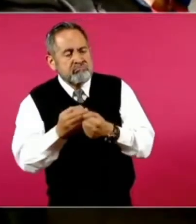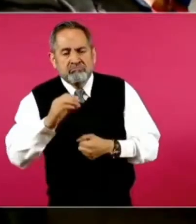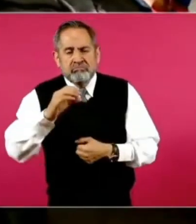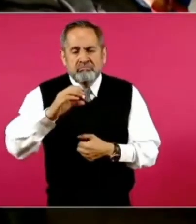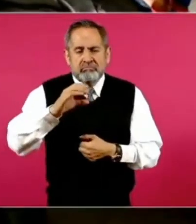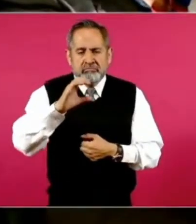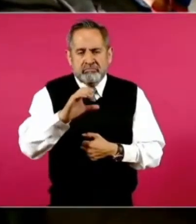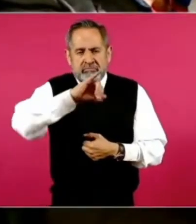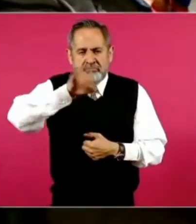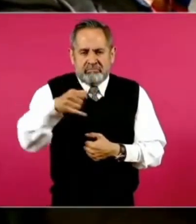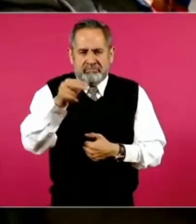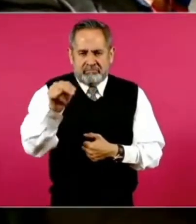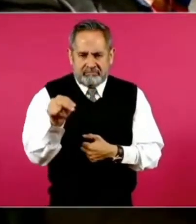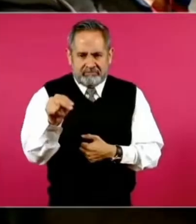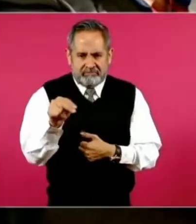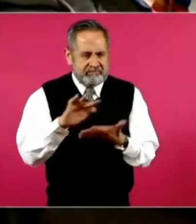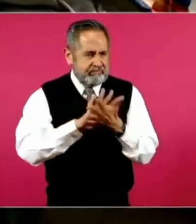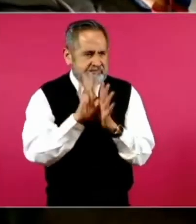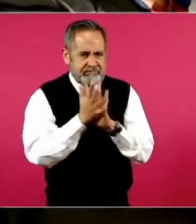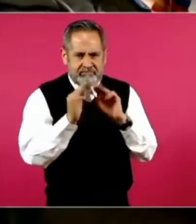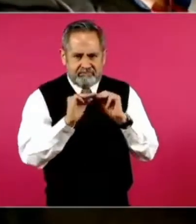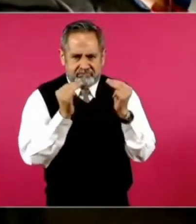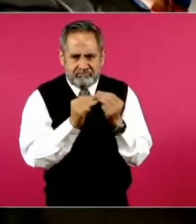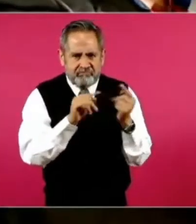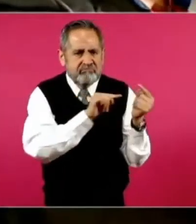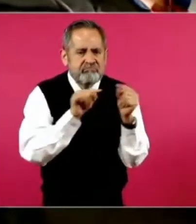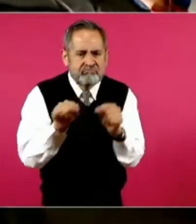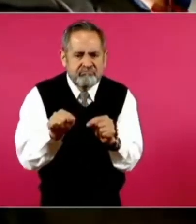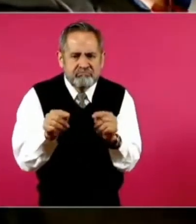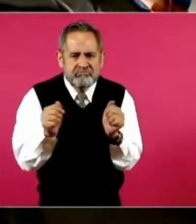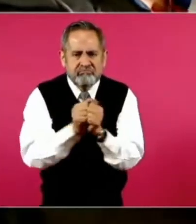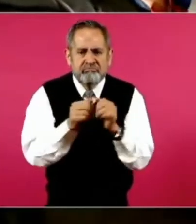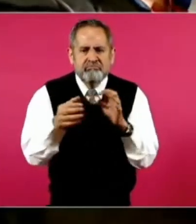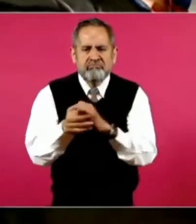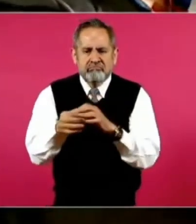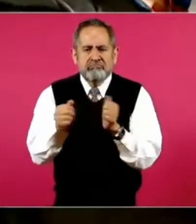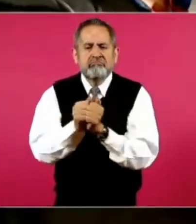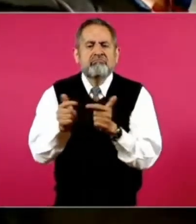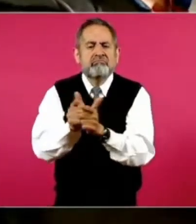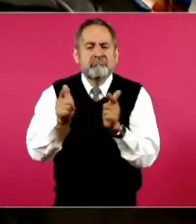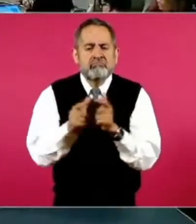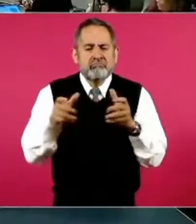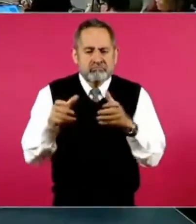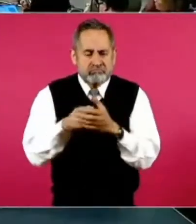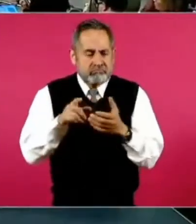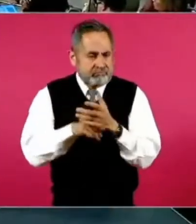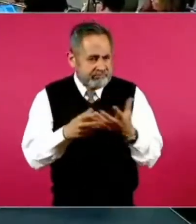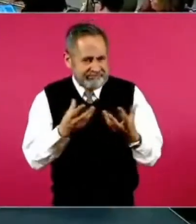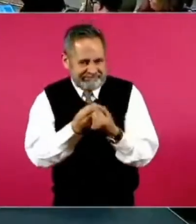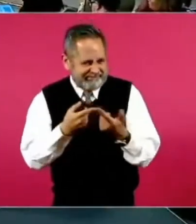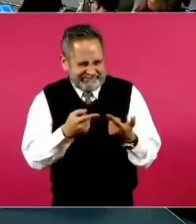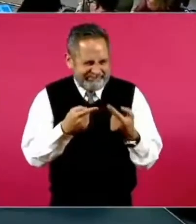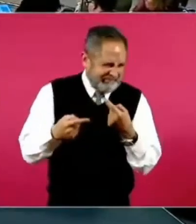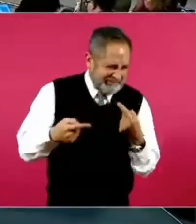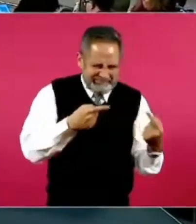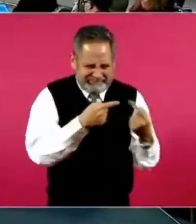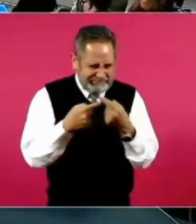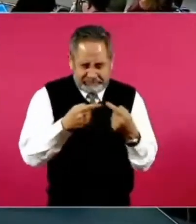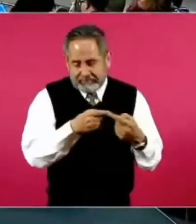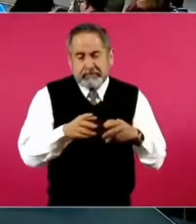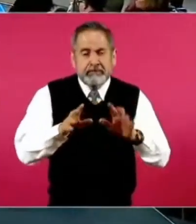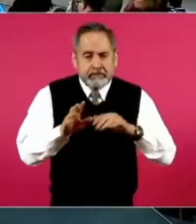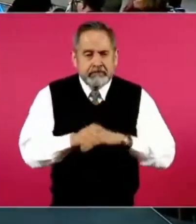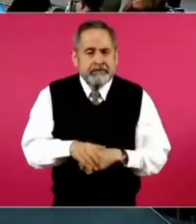Jalisco Nueva Generación que se han vinculado con el grupo agresor, que era el que estaba en